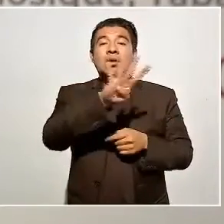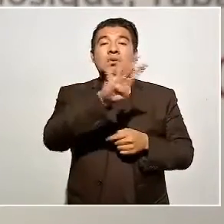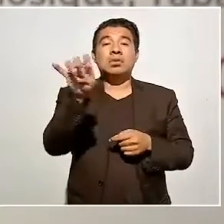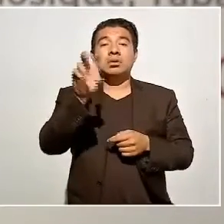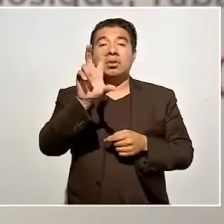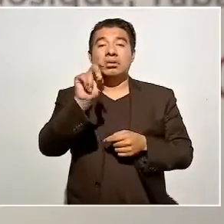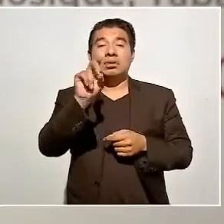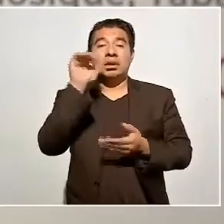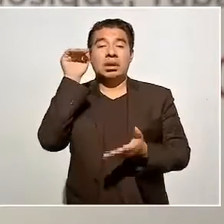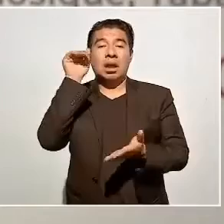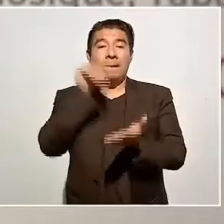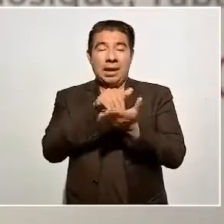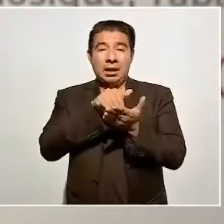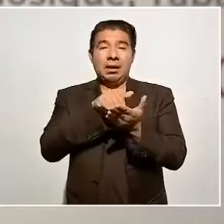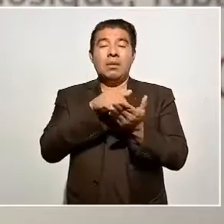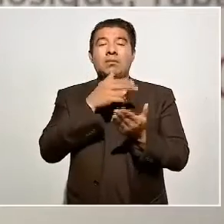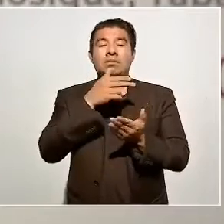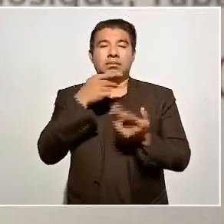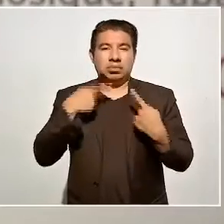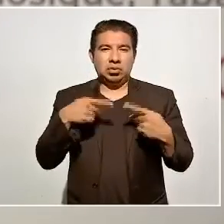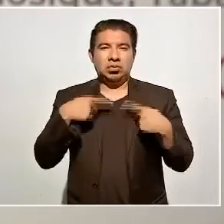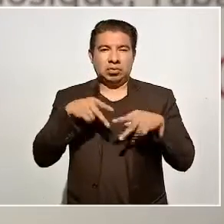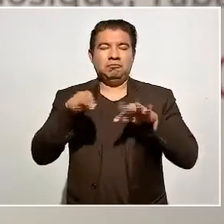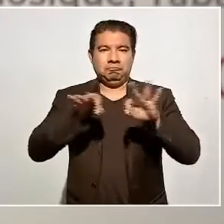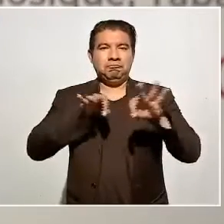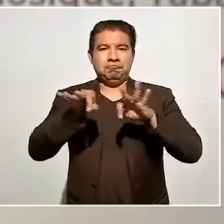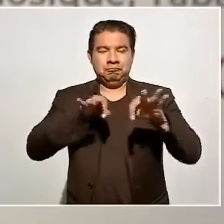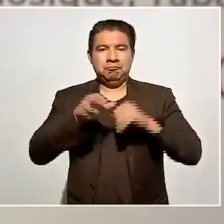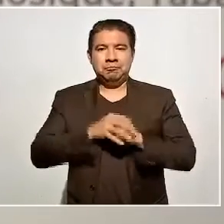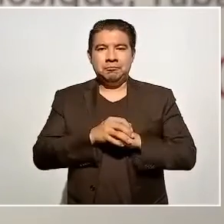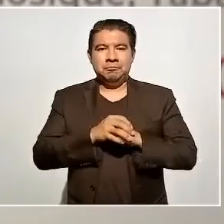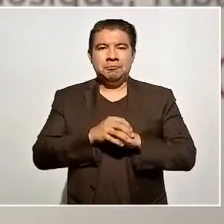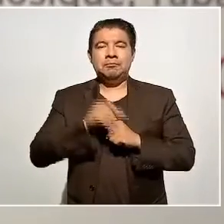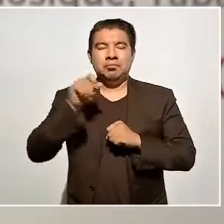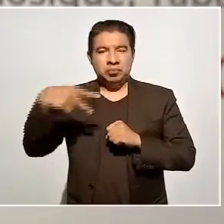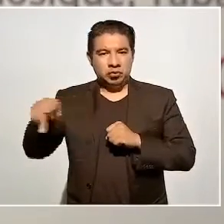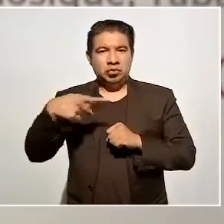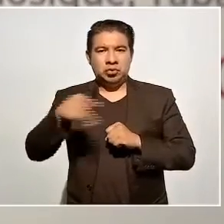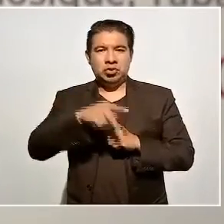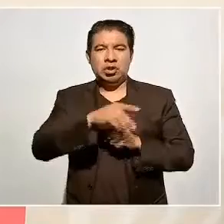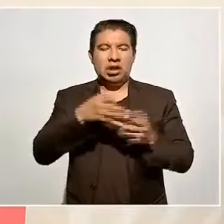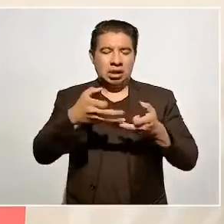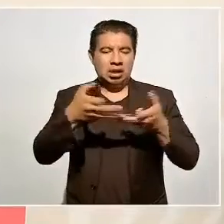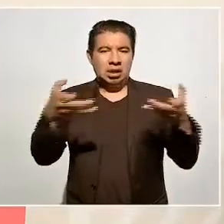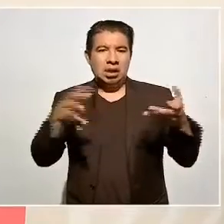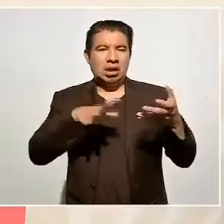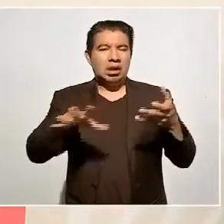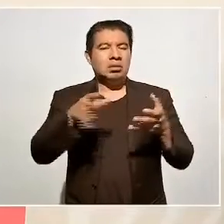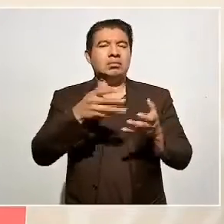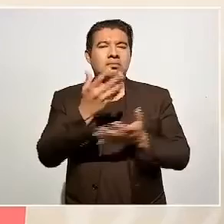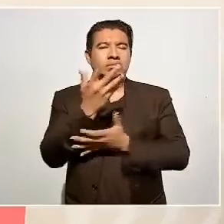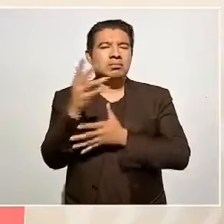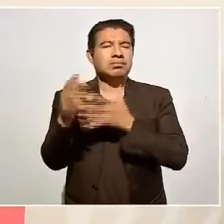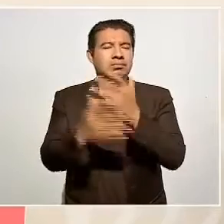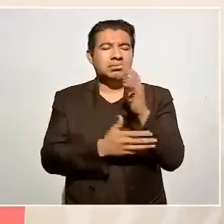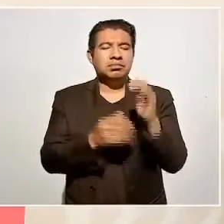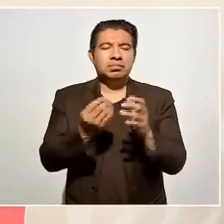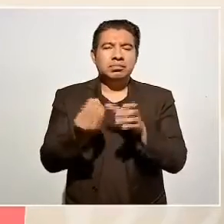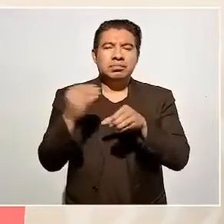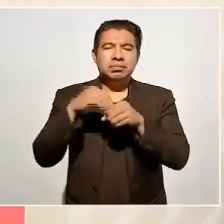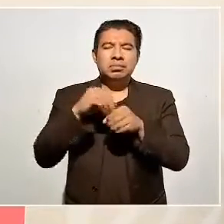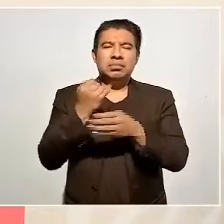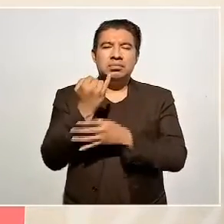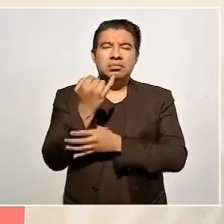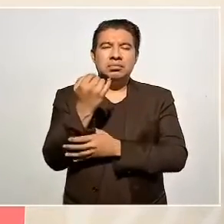430.000 sembradores, cultivando sus parcelas. Con todas